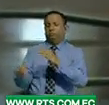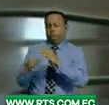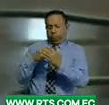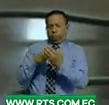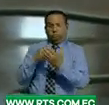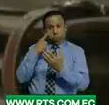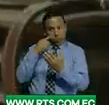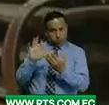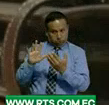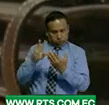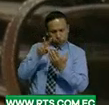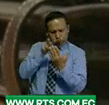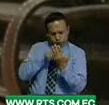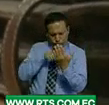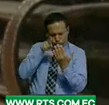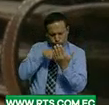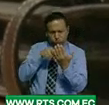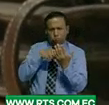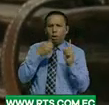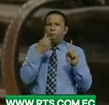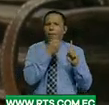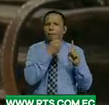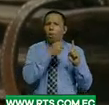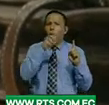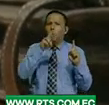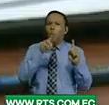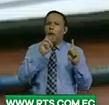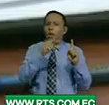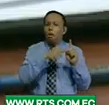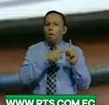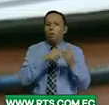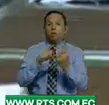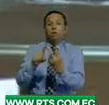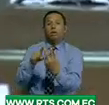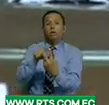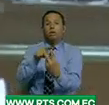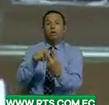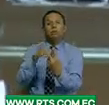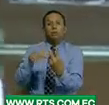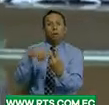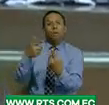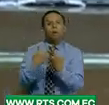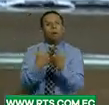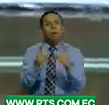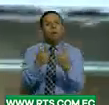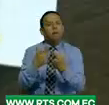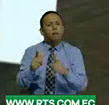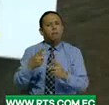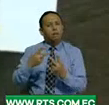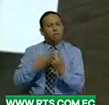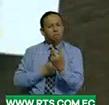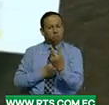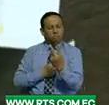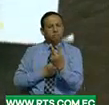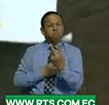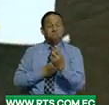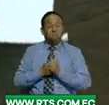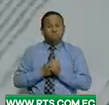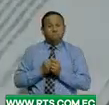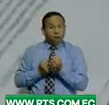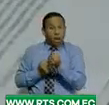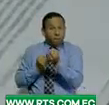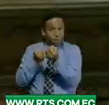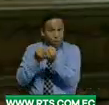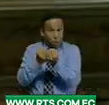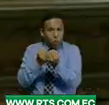publicarla así alias Madrid y cuyuyui obtuvieron la libertad por este fallo que benefició a miembros